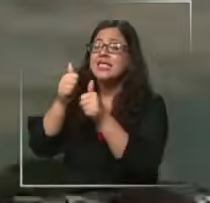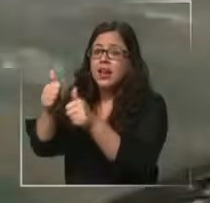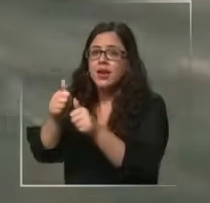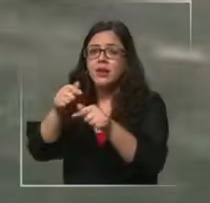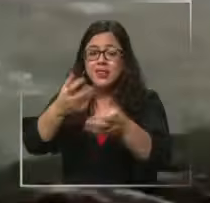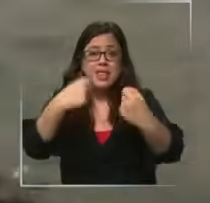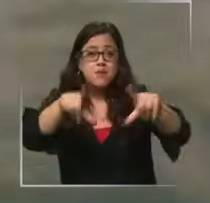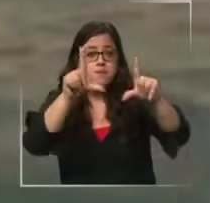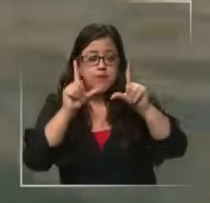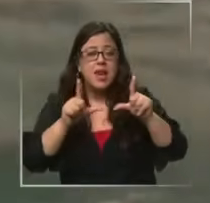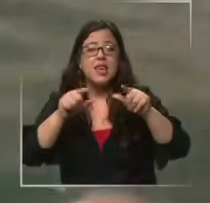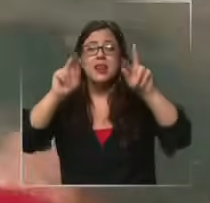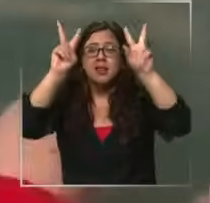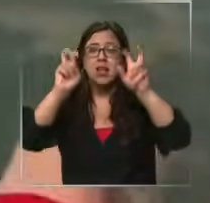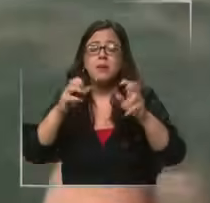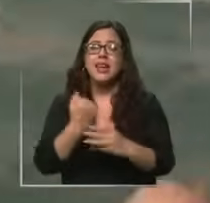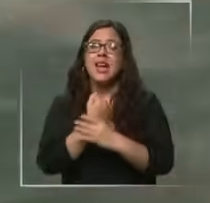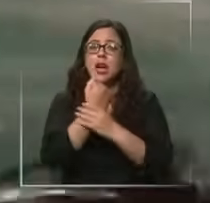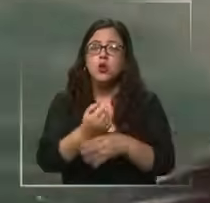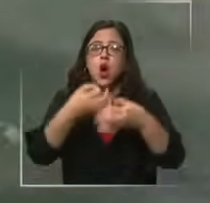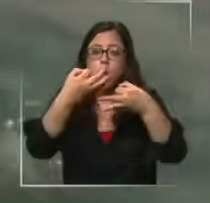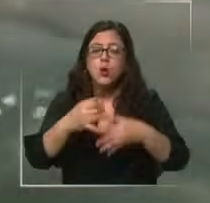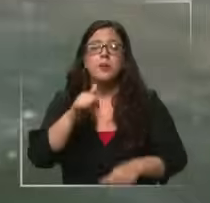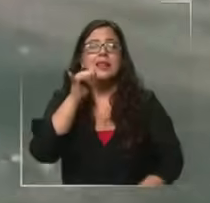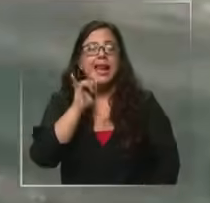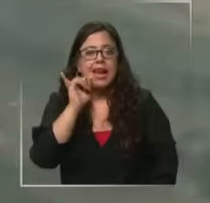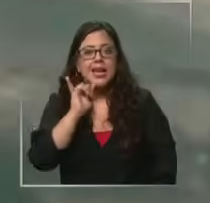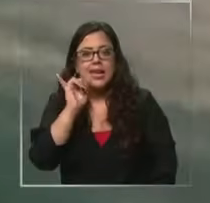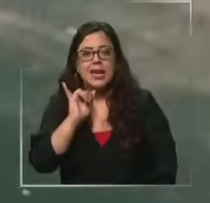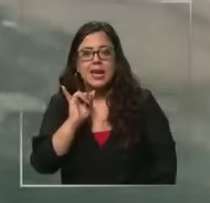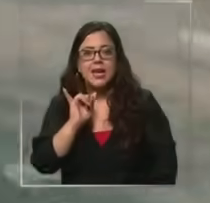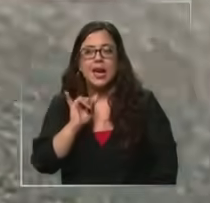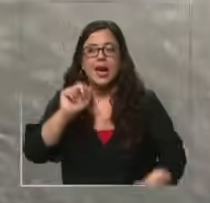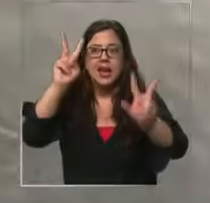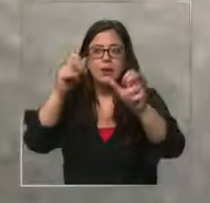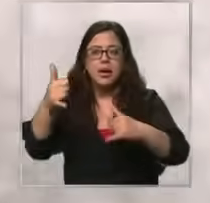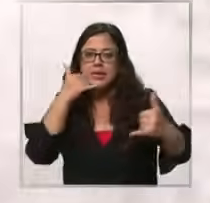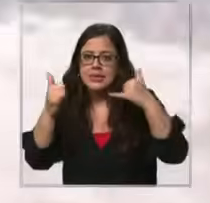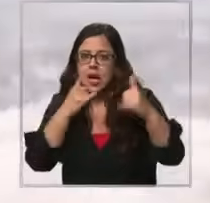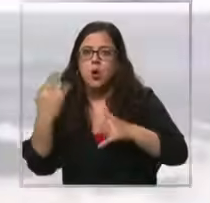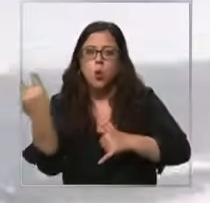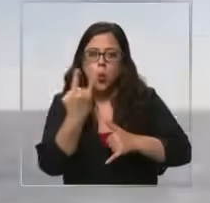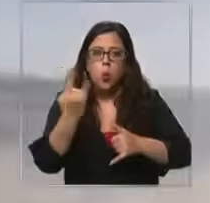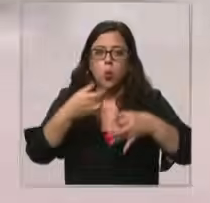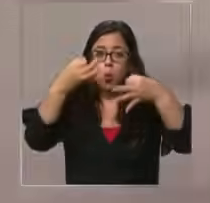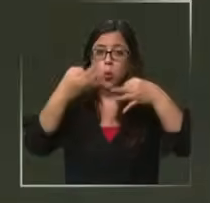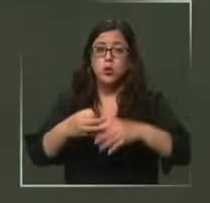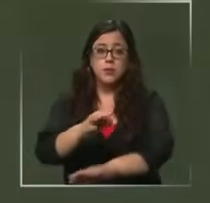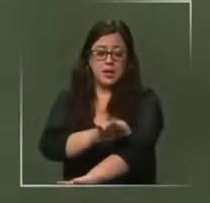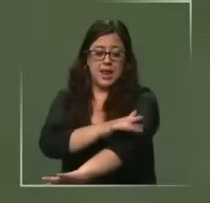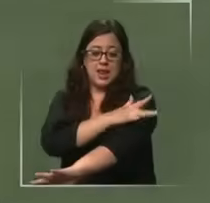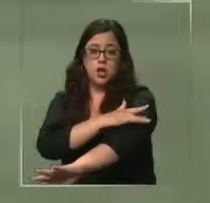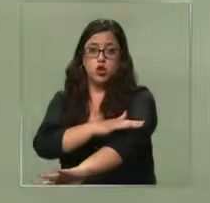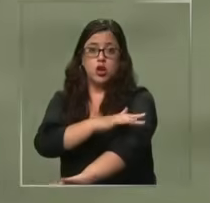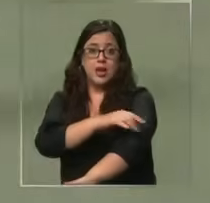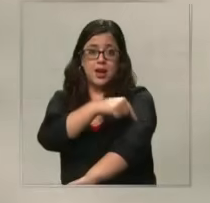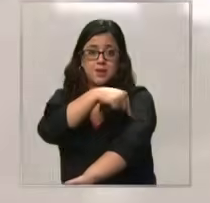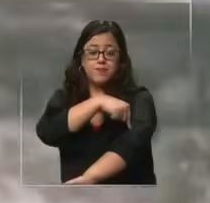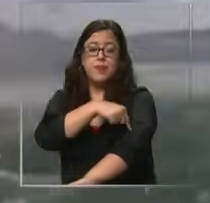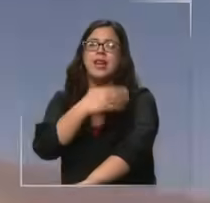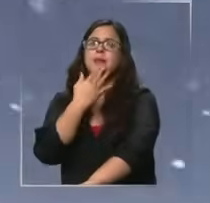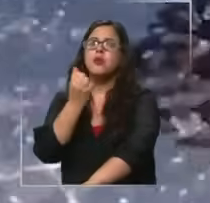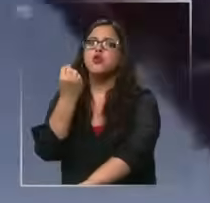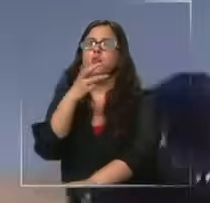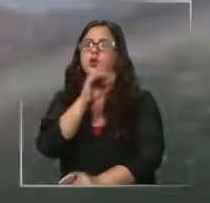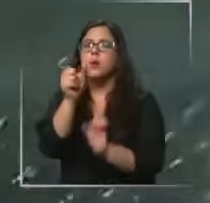Estas imágenes corresponden a un rescate en Iquique. No solo los llamados de emergencia se concentran en el litoral. Lamentablemente, el número